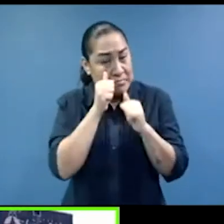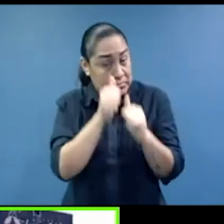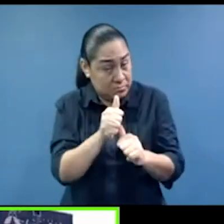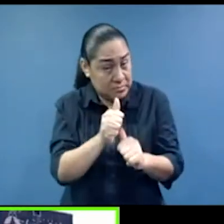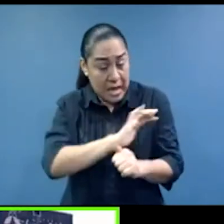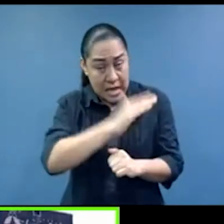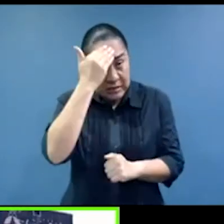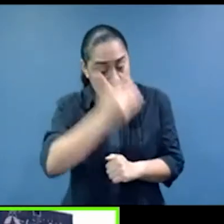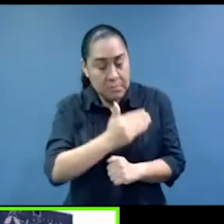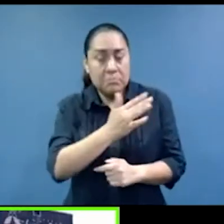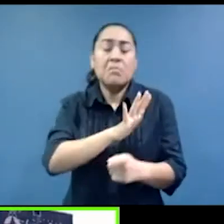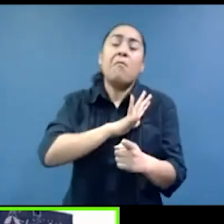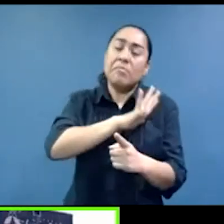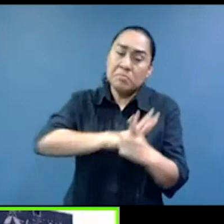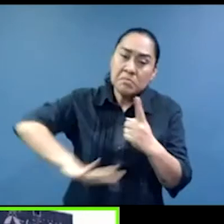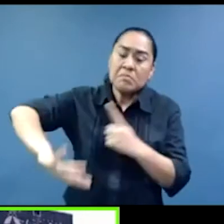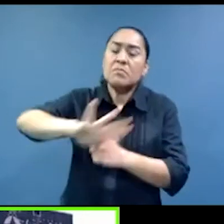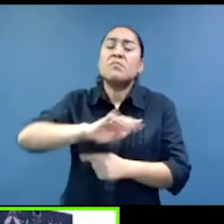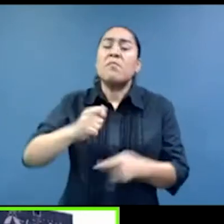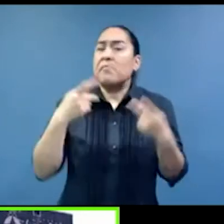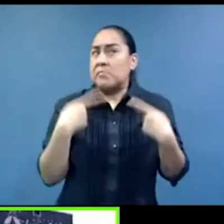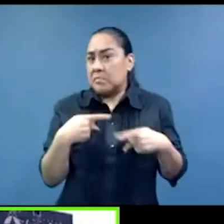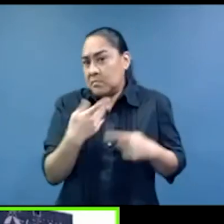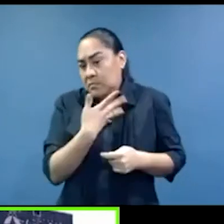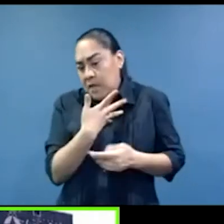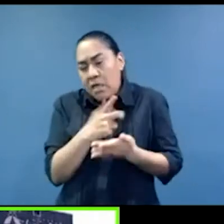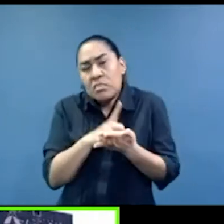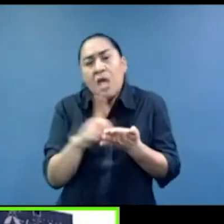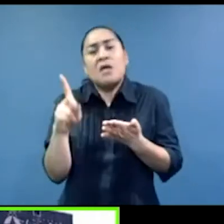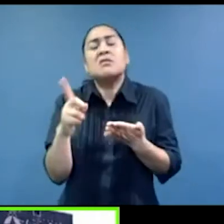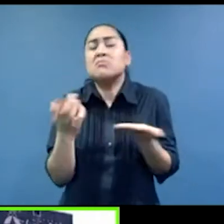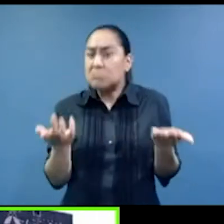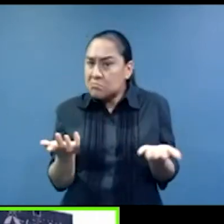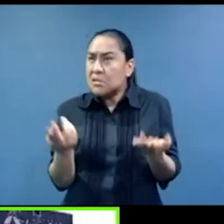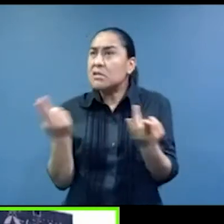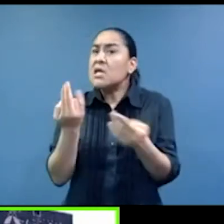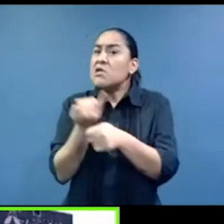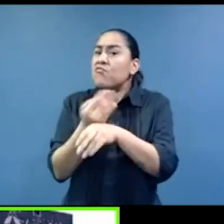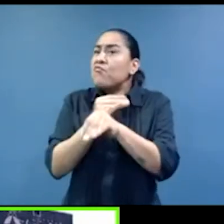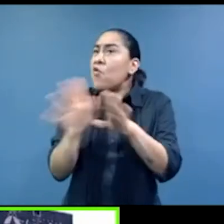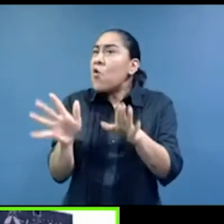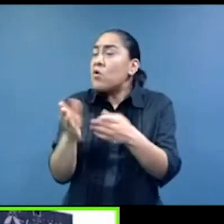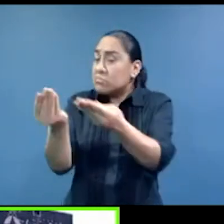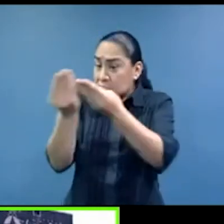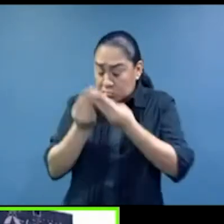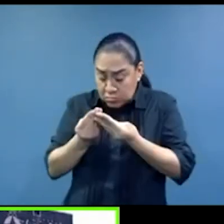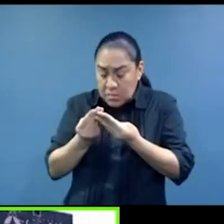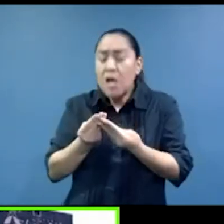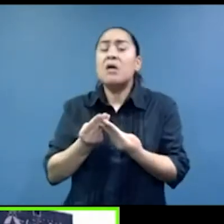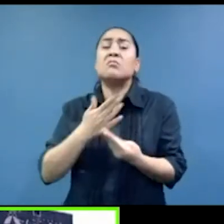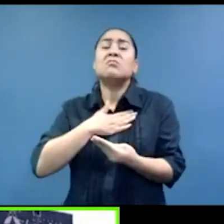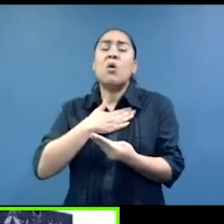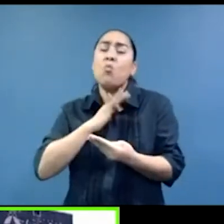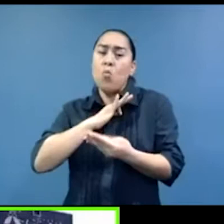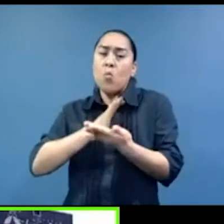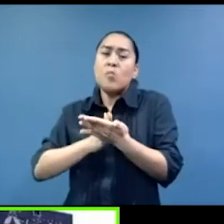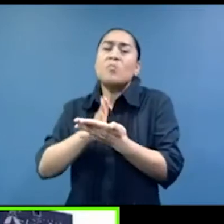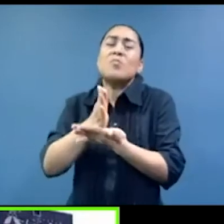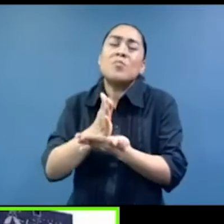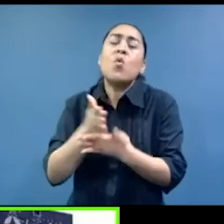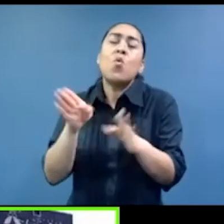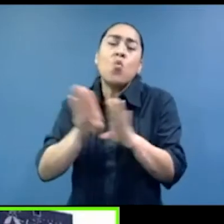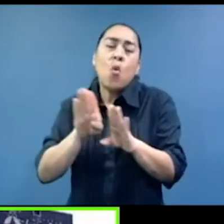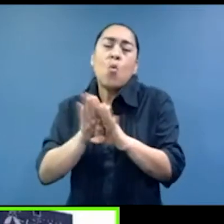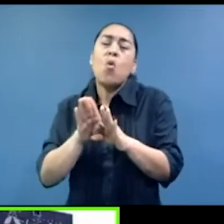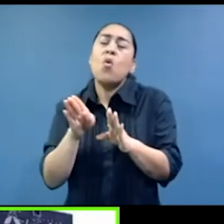tenemos todas las personas el derecho de acceder de manera informada a estas técnicas, ya sean de